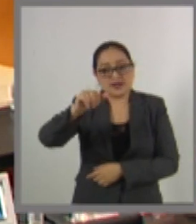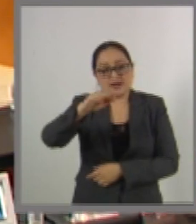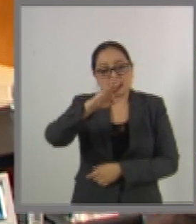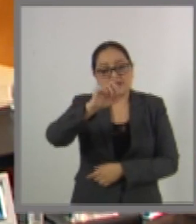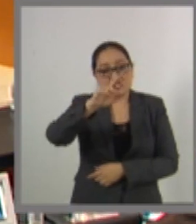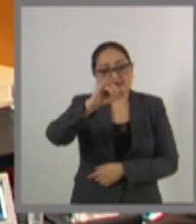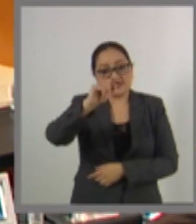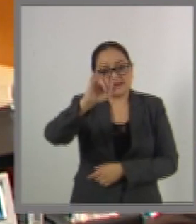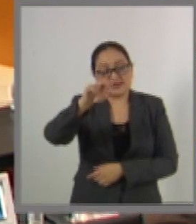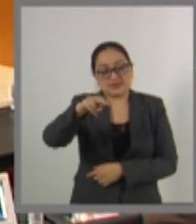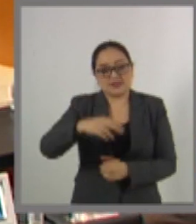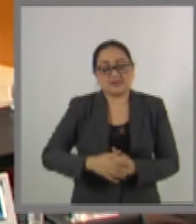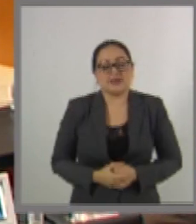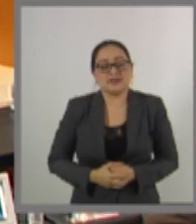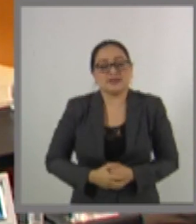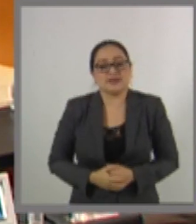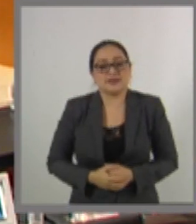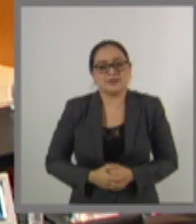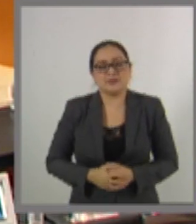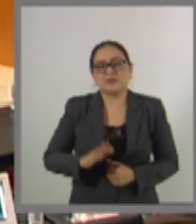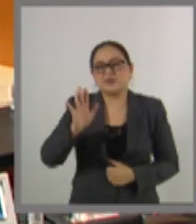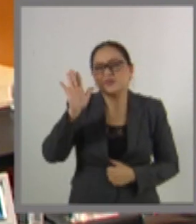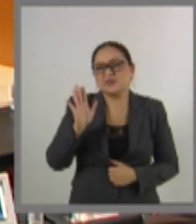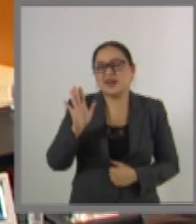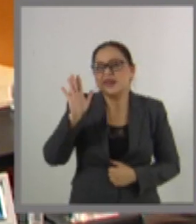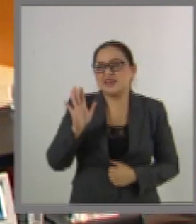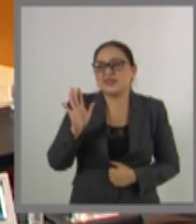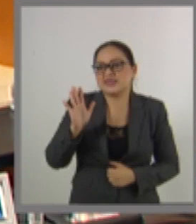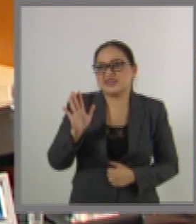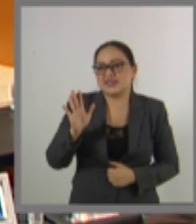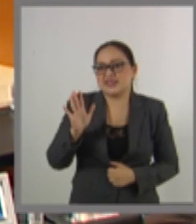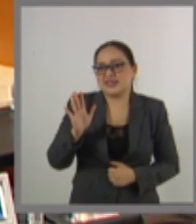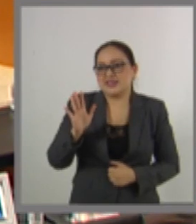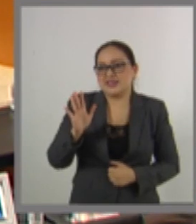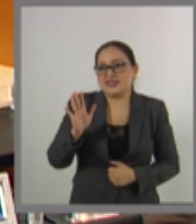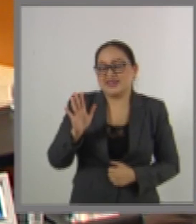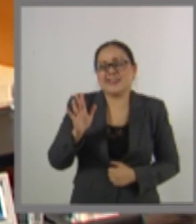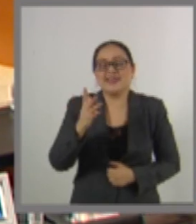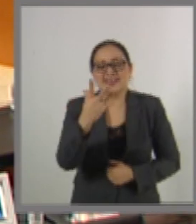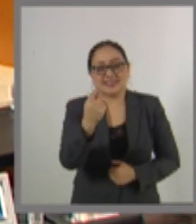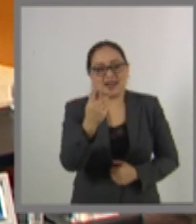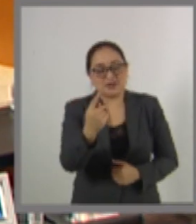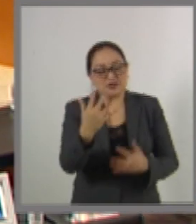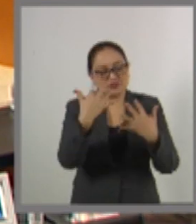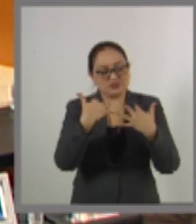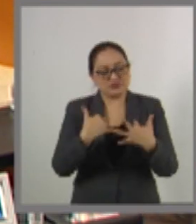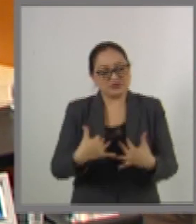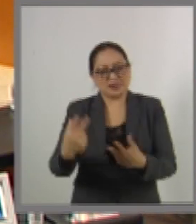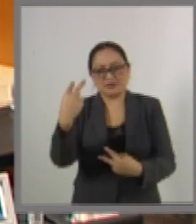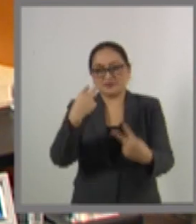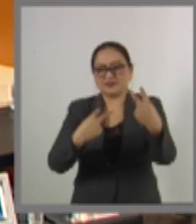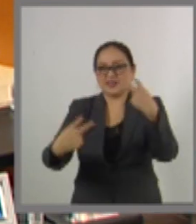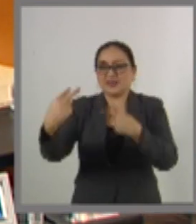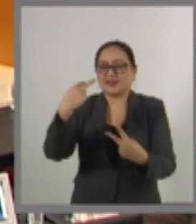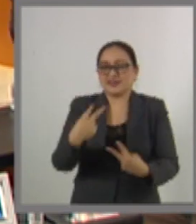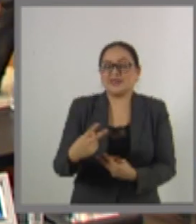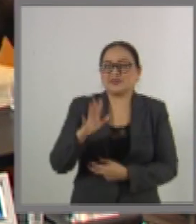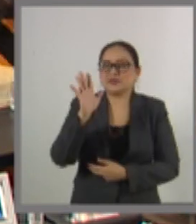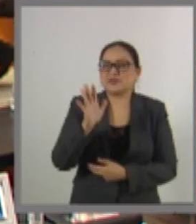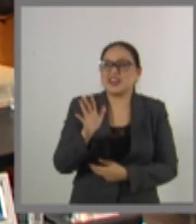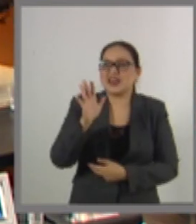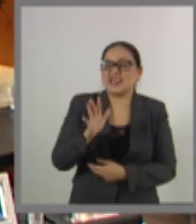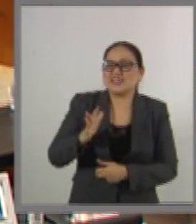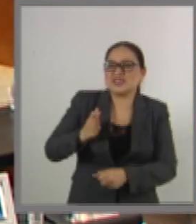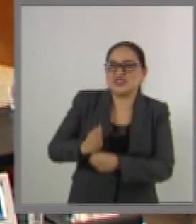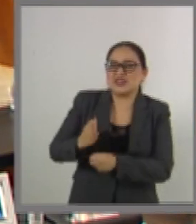Bueno, pues pudiera parecer para las personas que nos miran a través de la televisión que